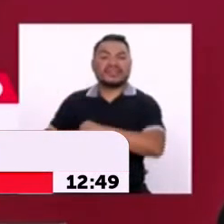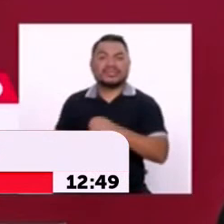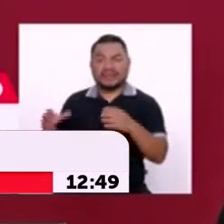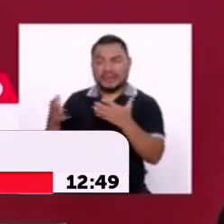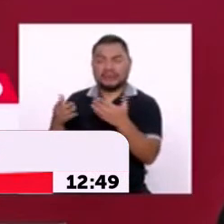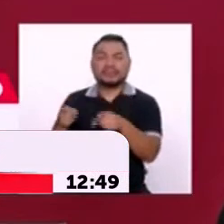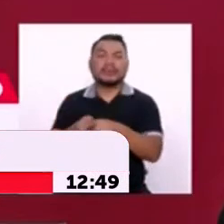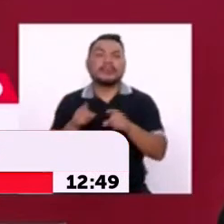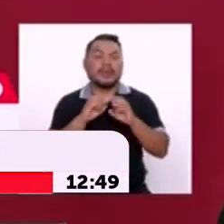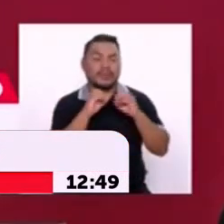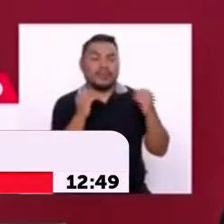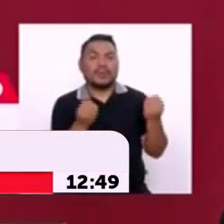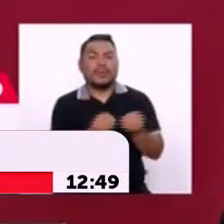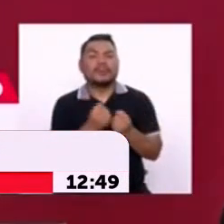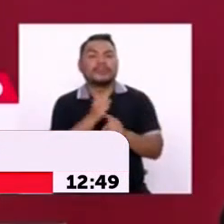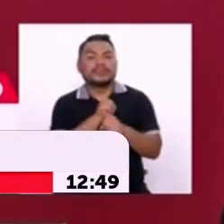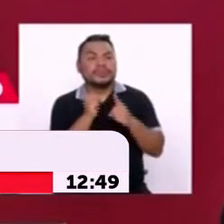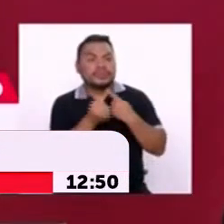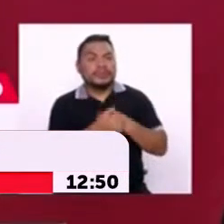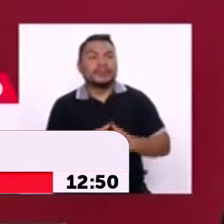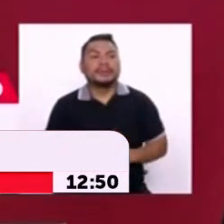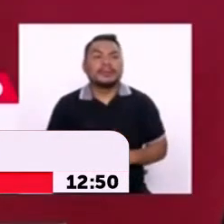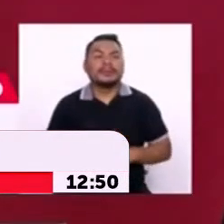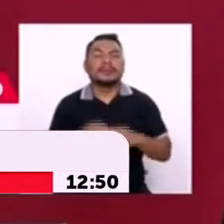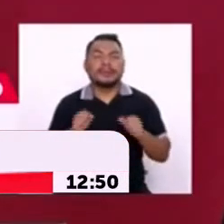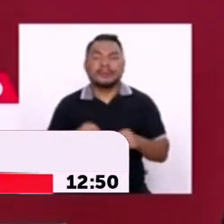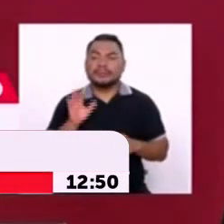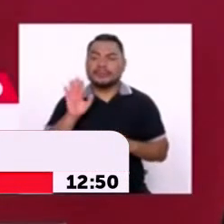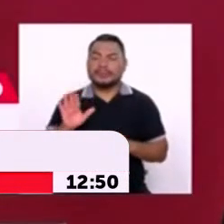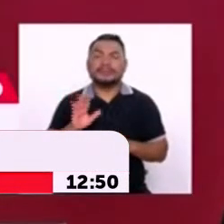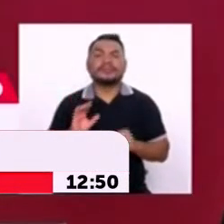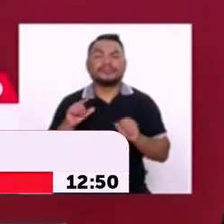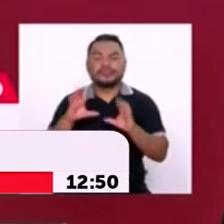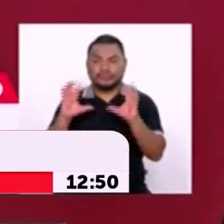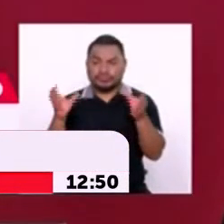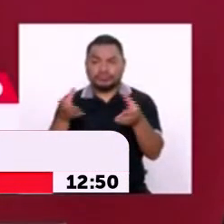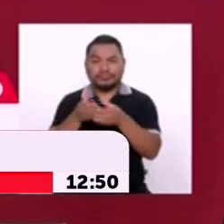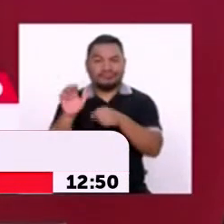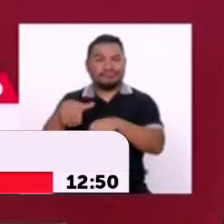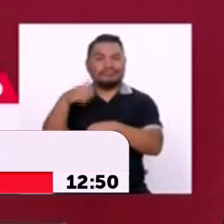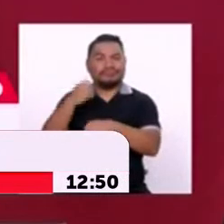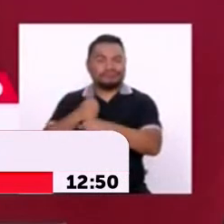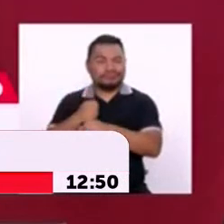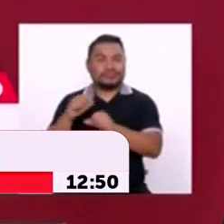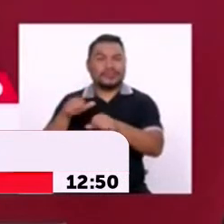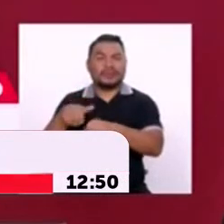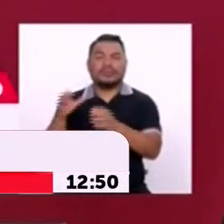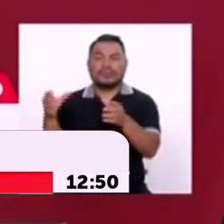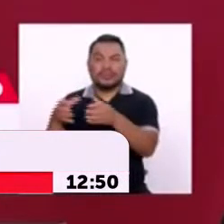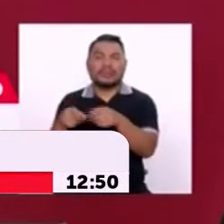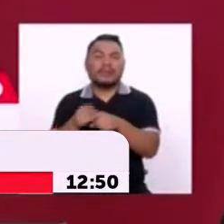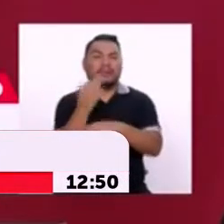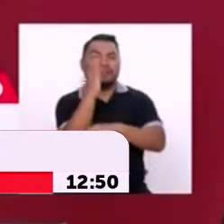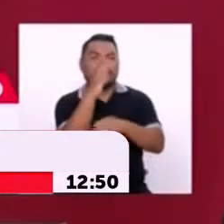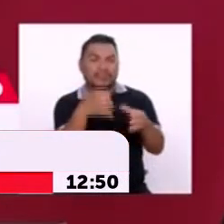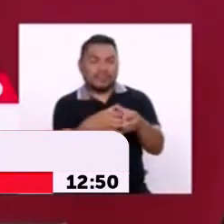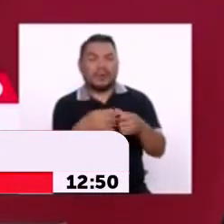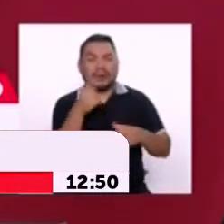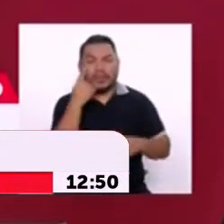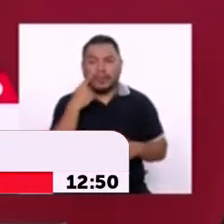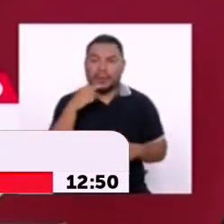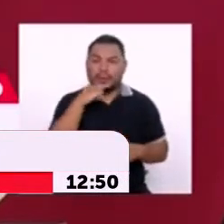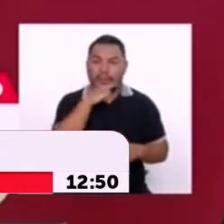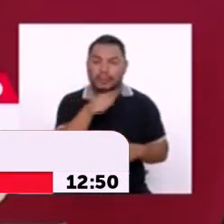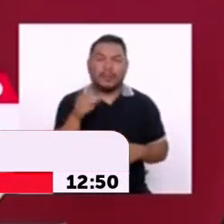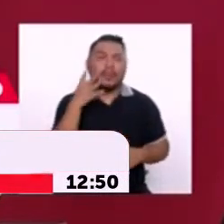profesionales, con las organizaciones sociales, con los sindicatos, con los chicos, con